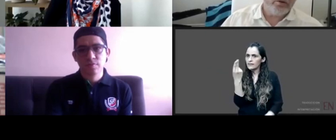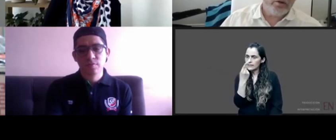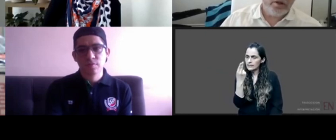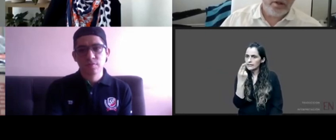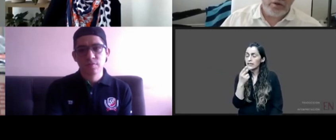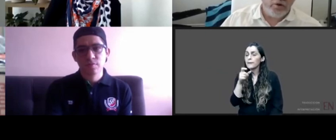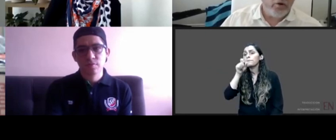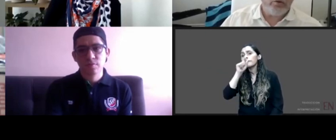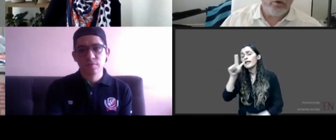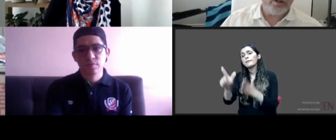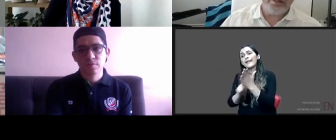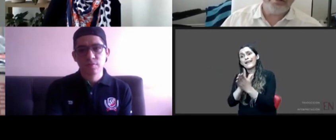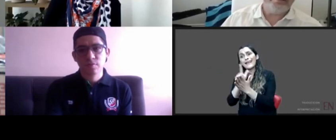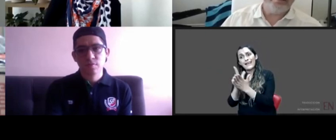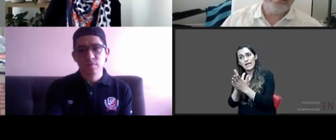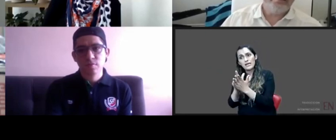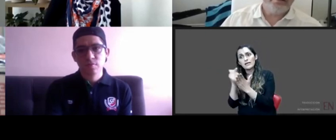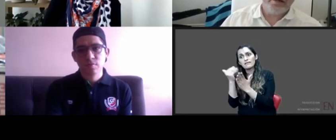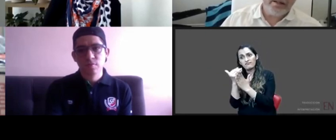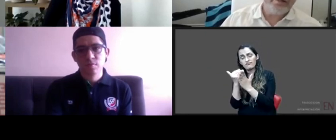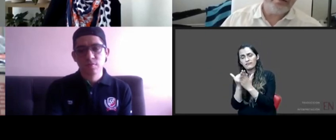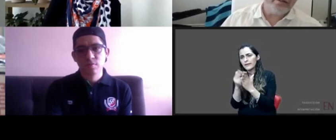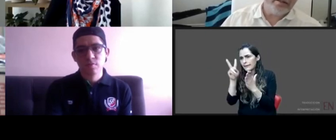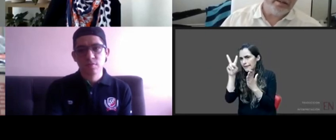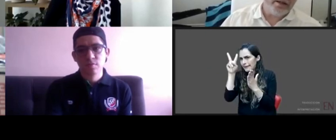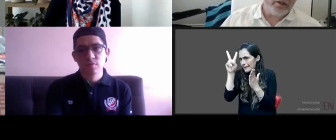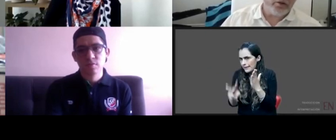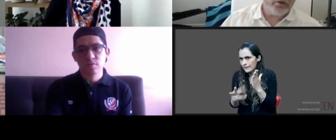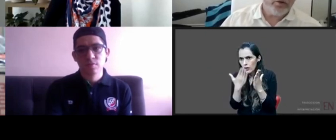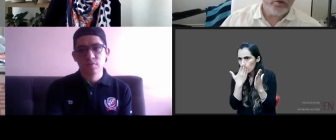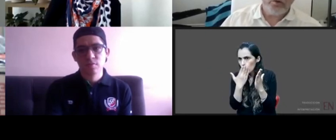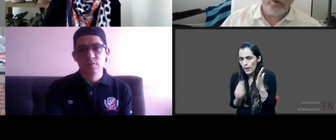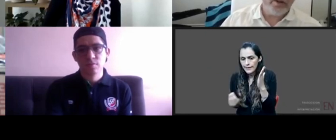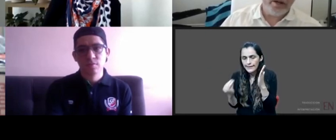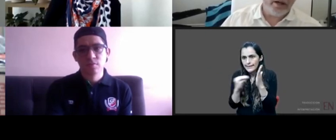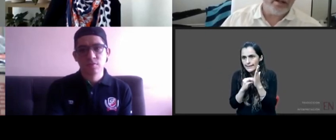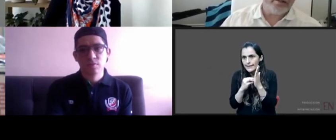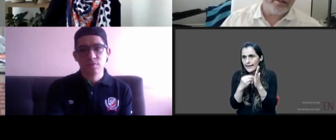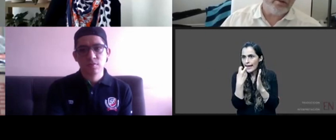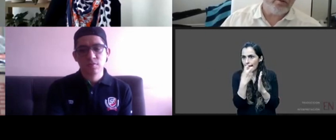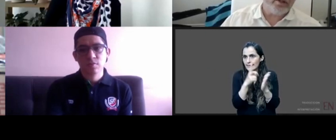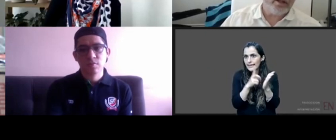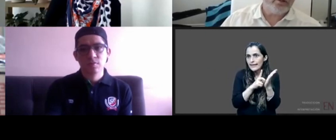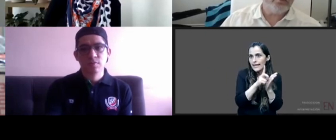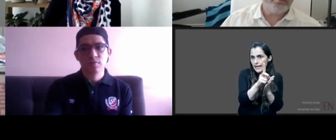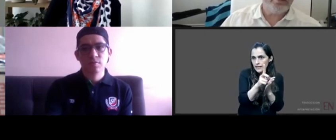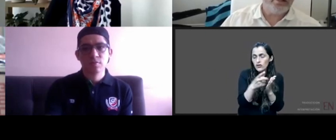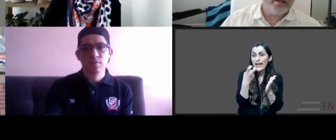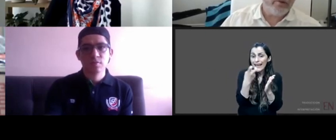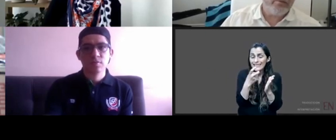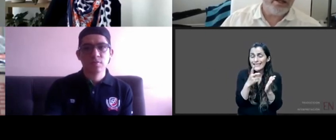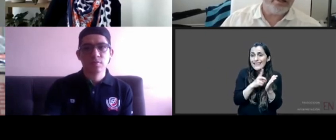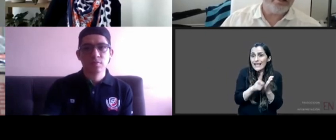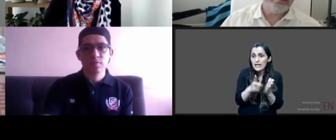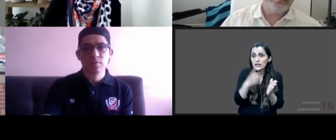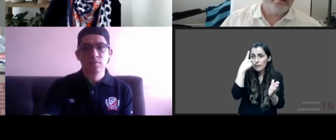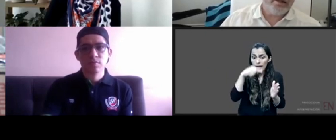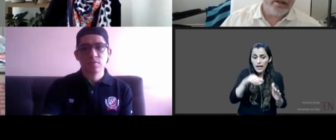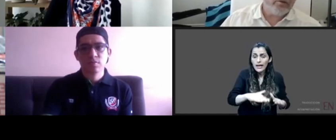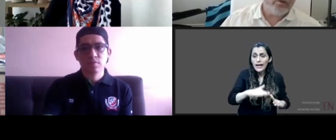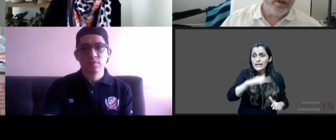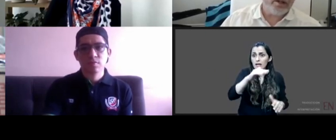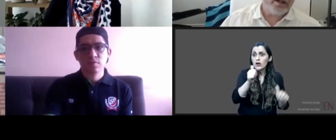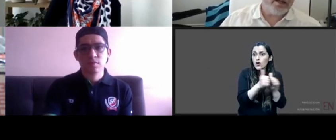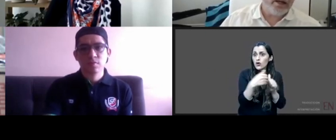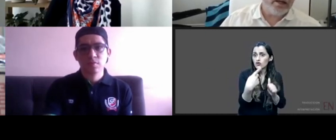legislación, que no existe, garantice ese derecho. No se ha garantizado ese derecho ni en la familia, ni